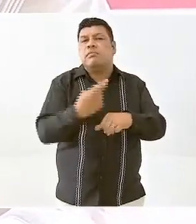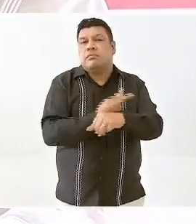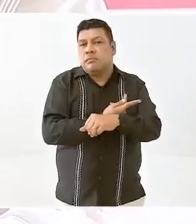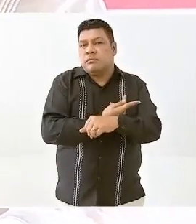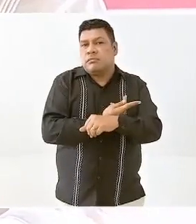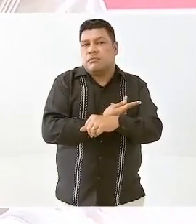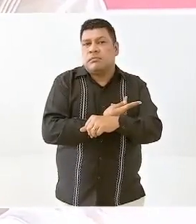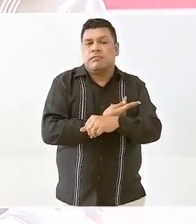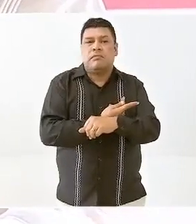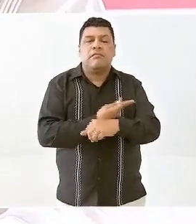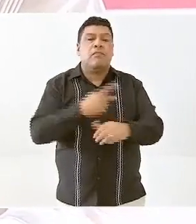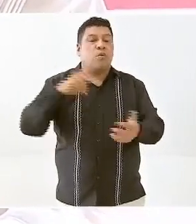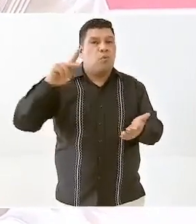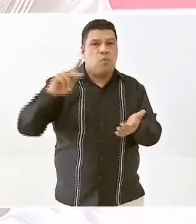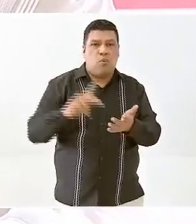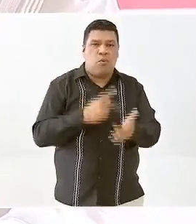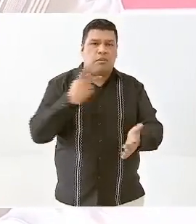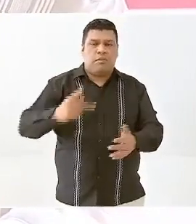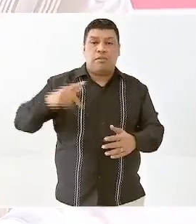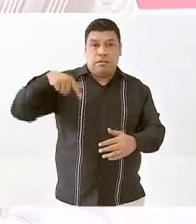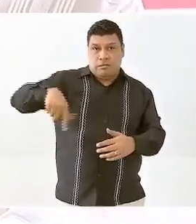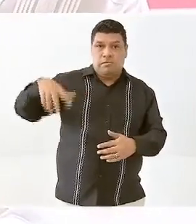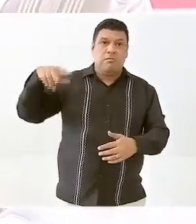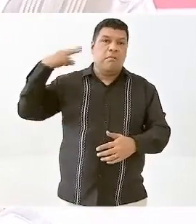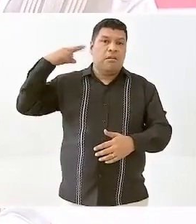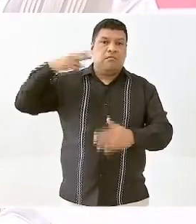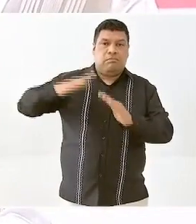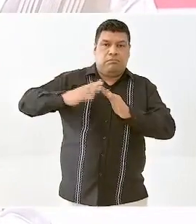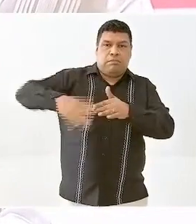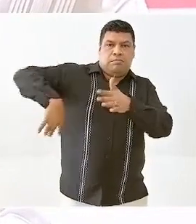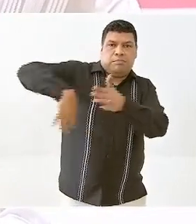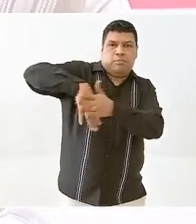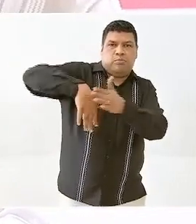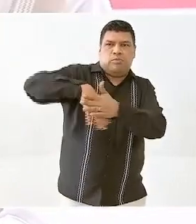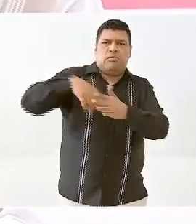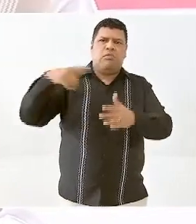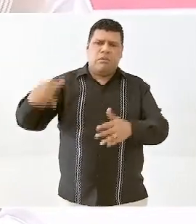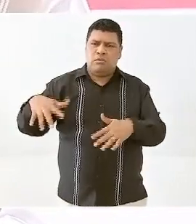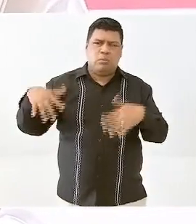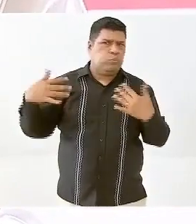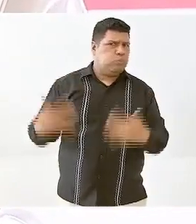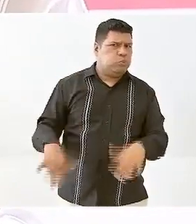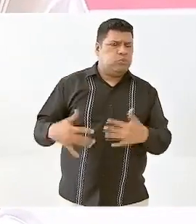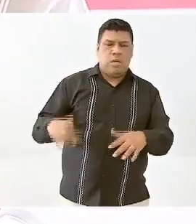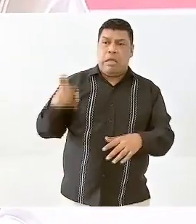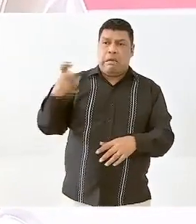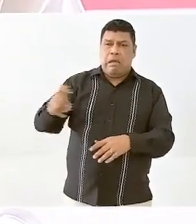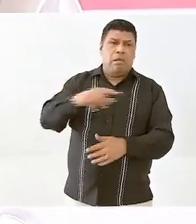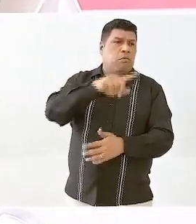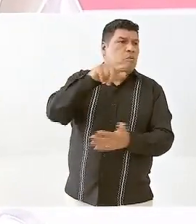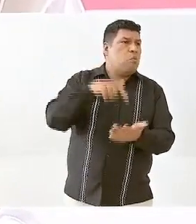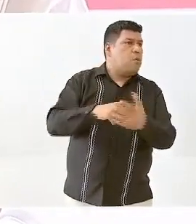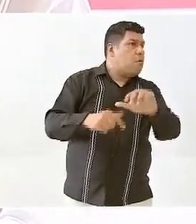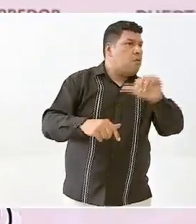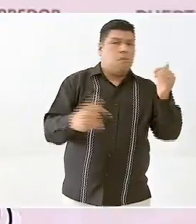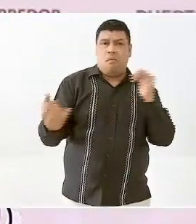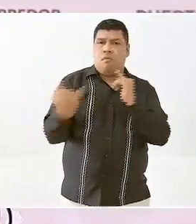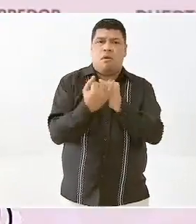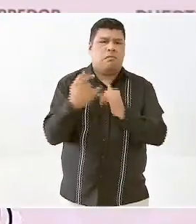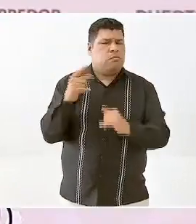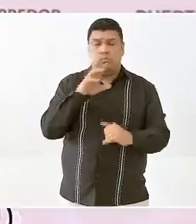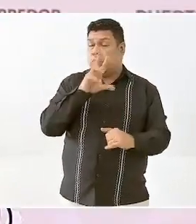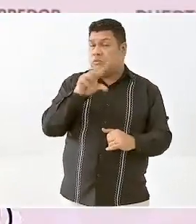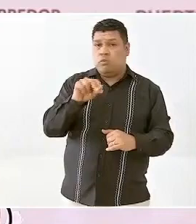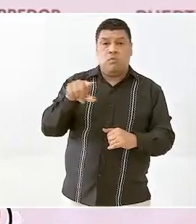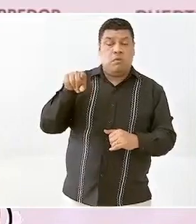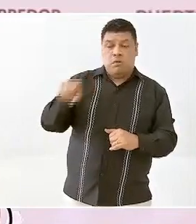siendo el puerto de Veracruz el más importante de México.